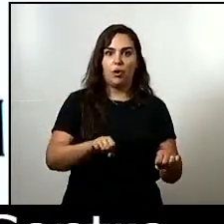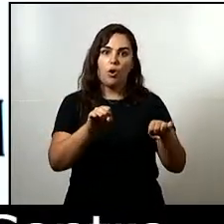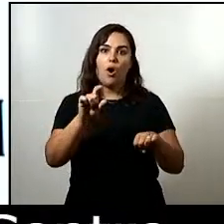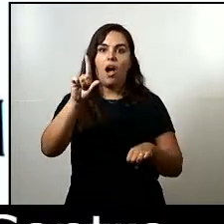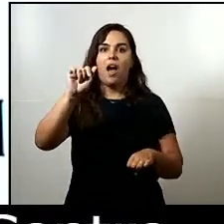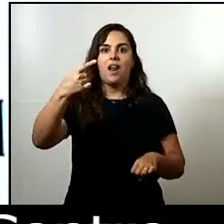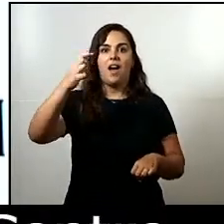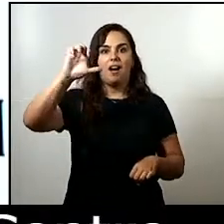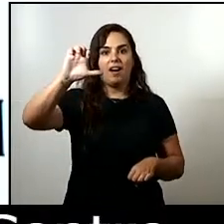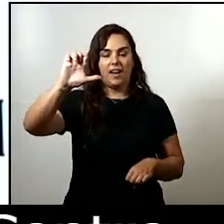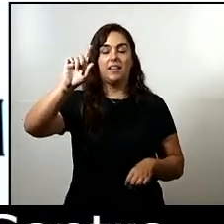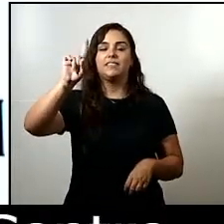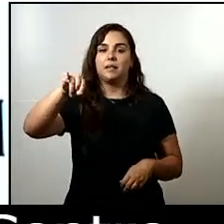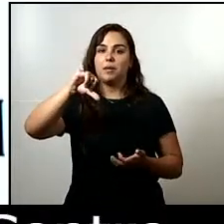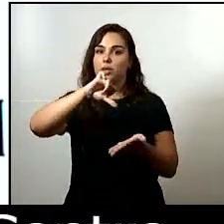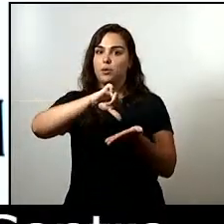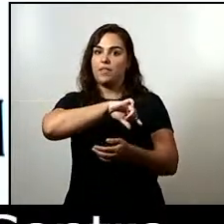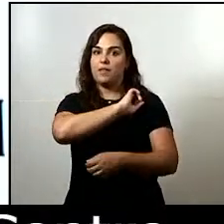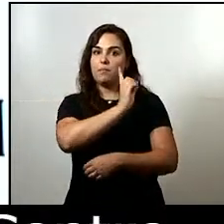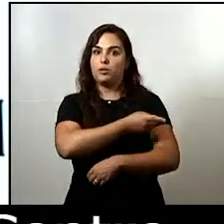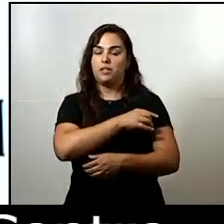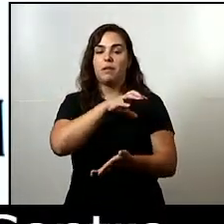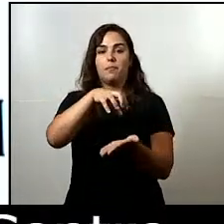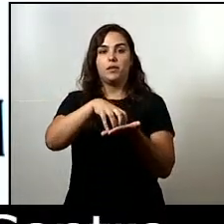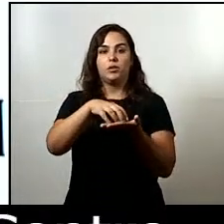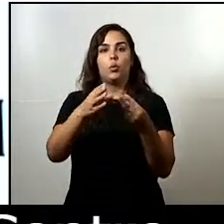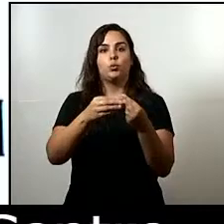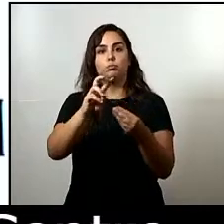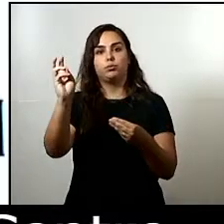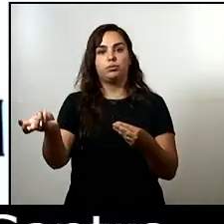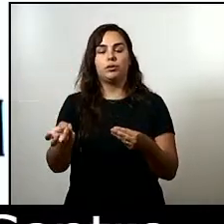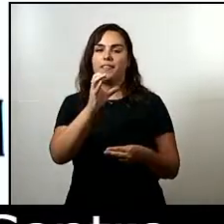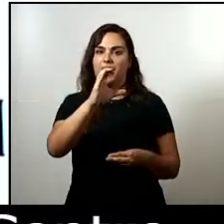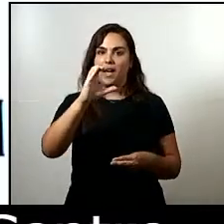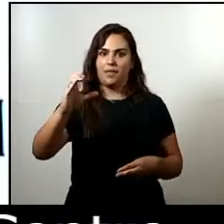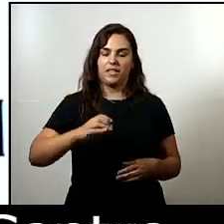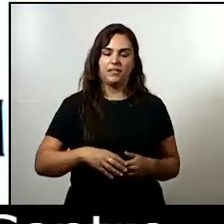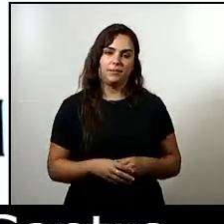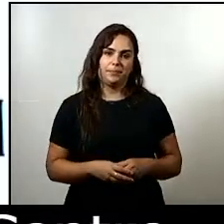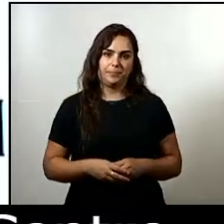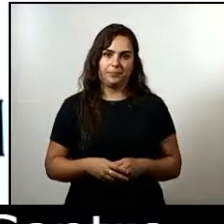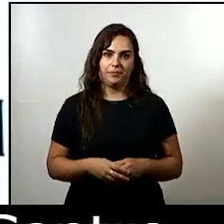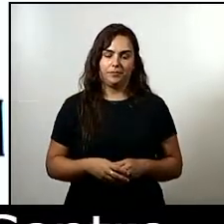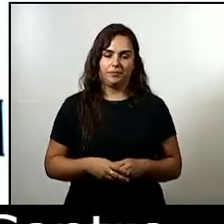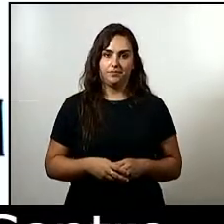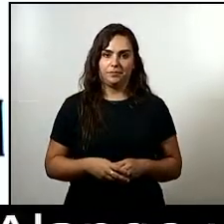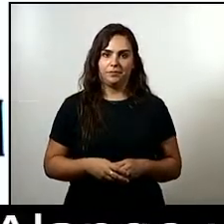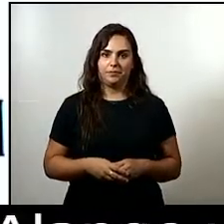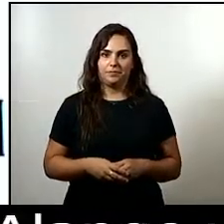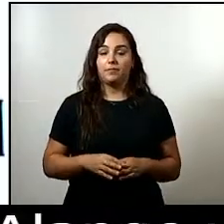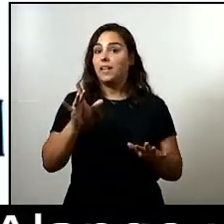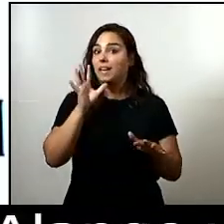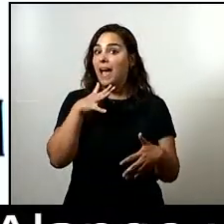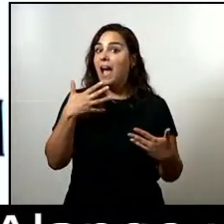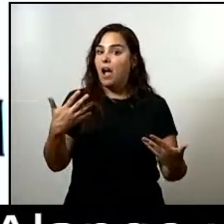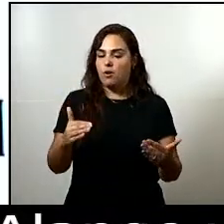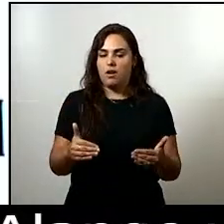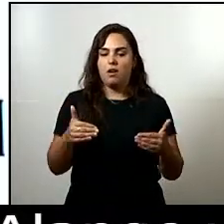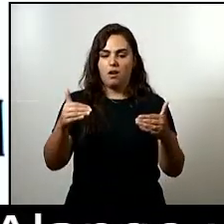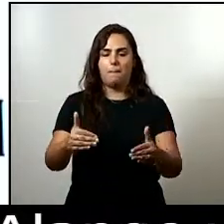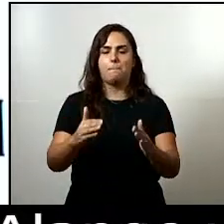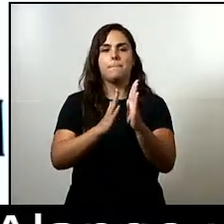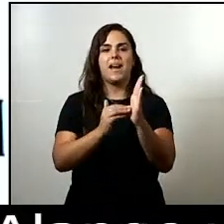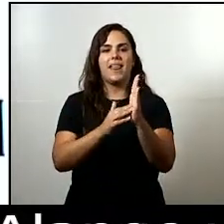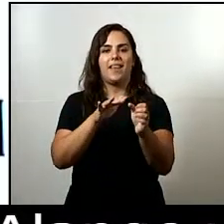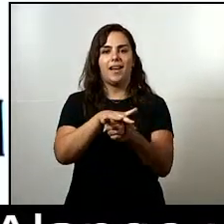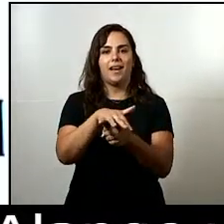Alange y de la Ciudad Deportiva y Pabellón Multiusos de Cáceres. Y ahora nos vamos a Valencia de